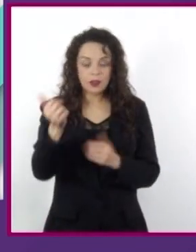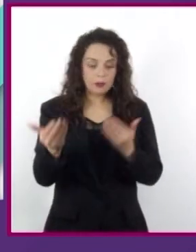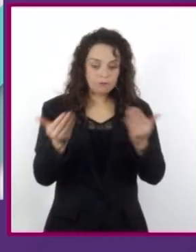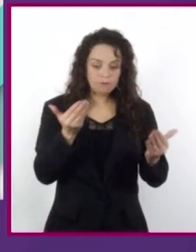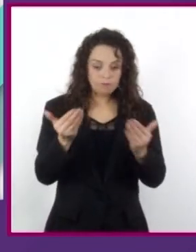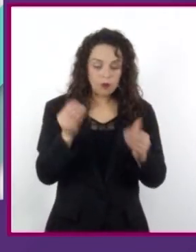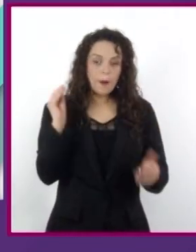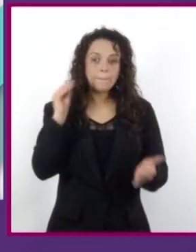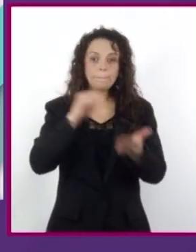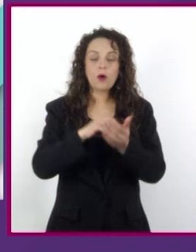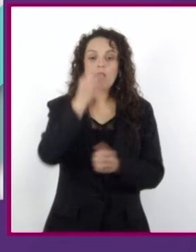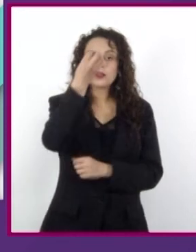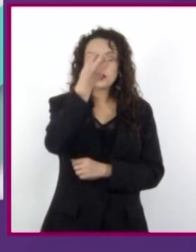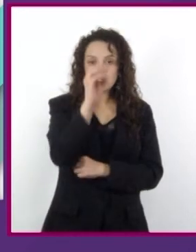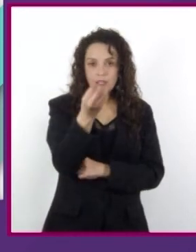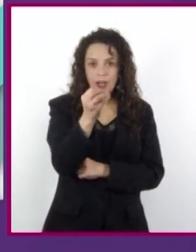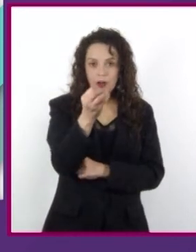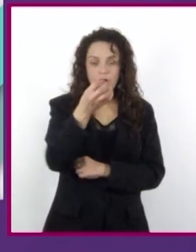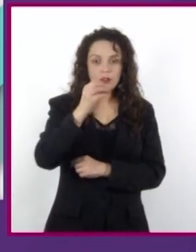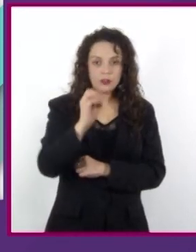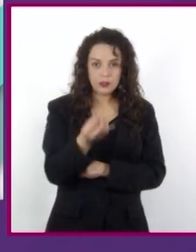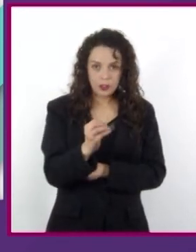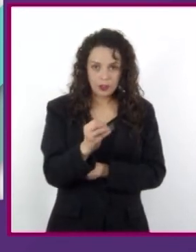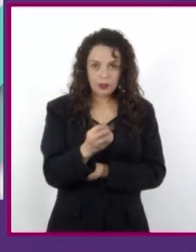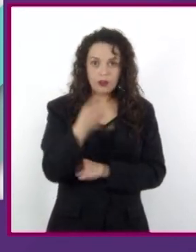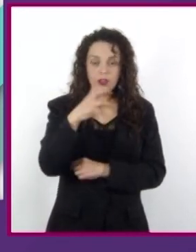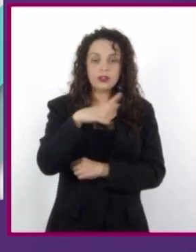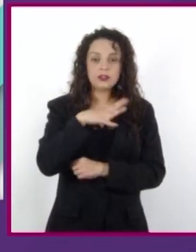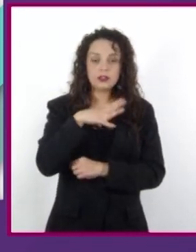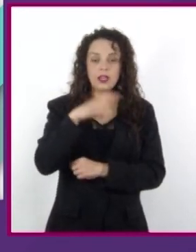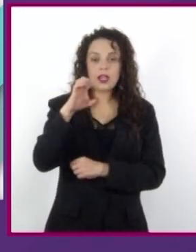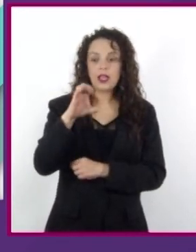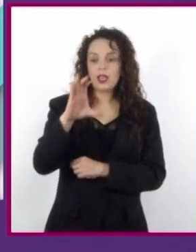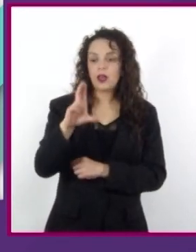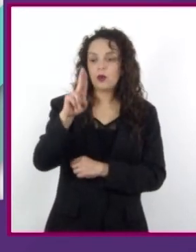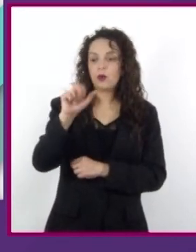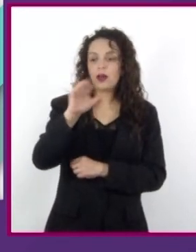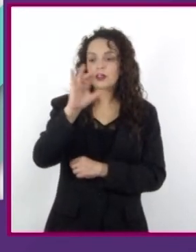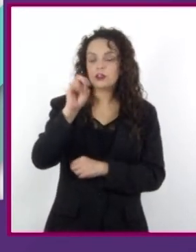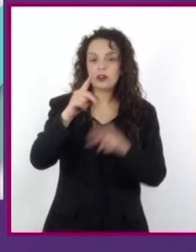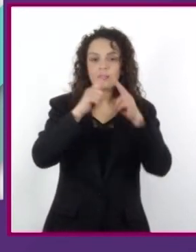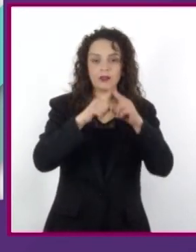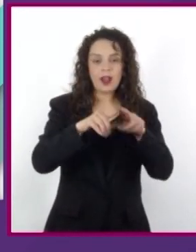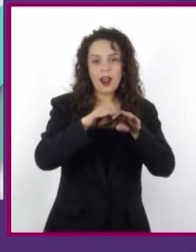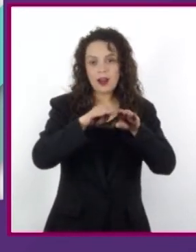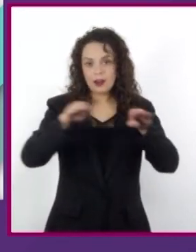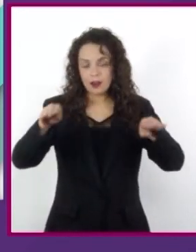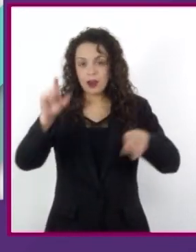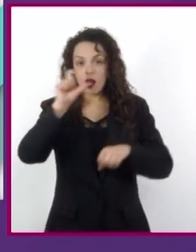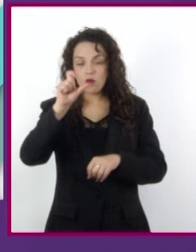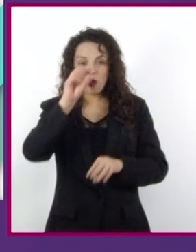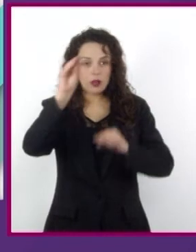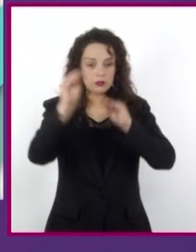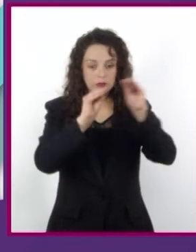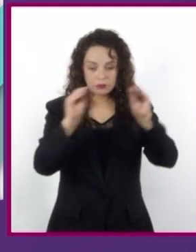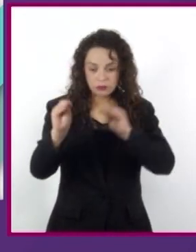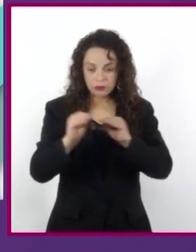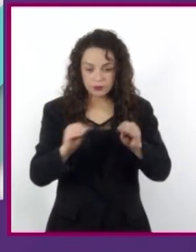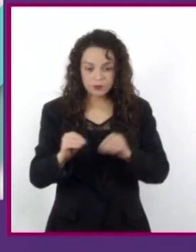0, obteniendo dos ecuaciones lineales, las cuales al despejarlas tenemos que